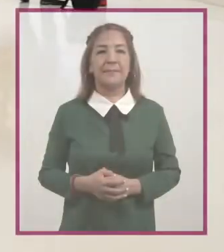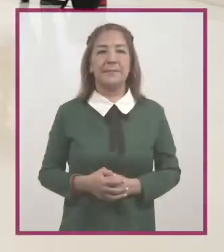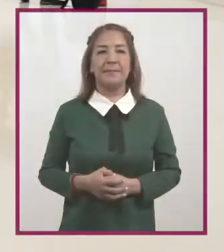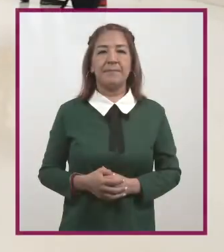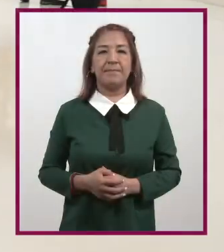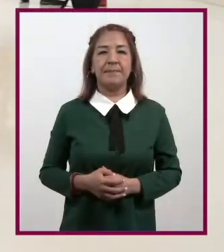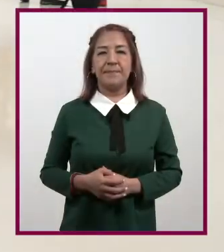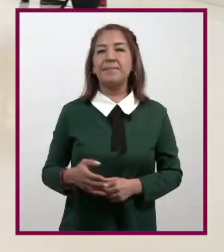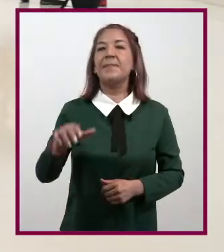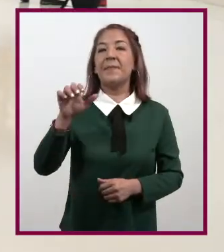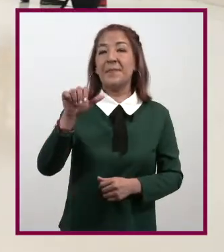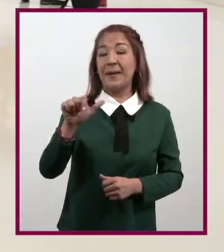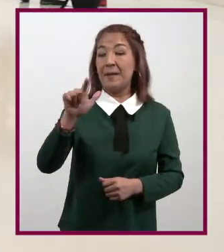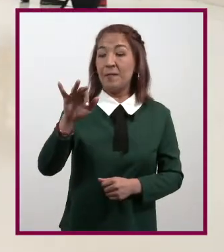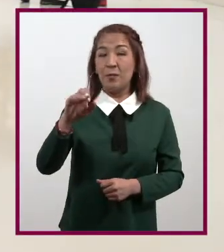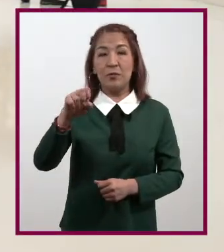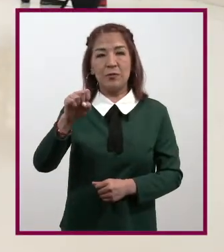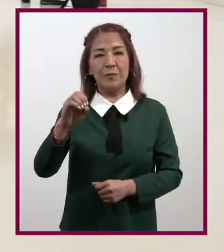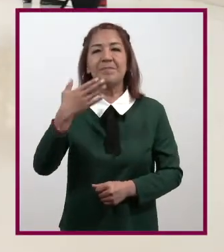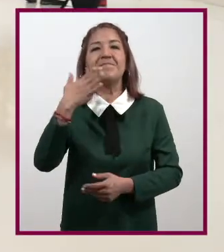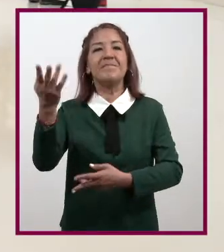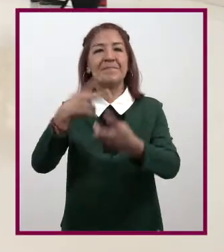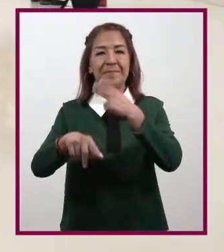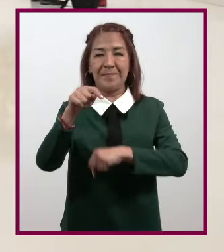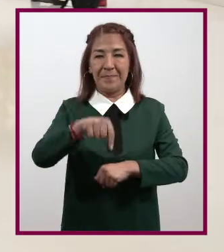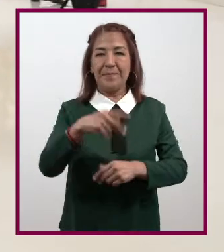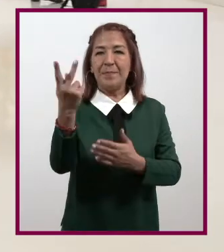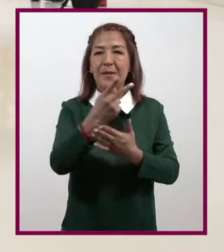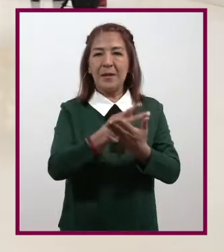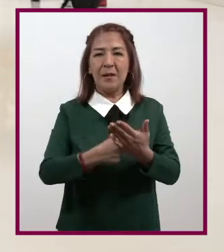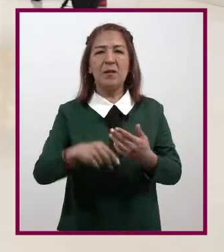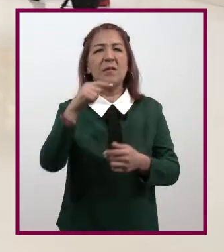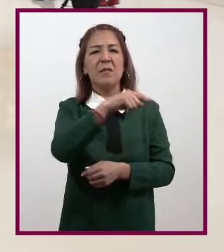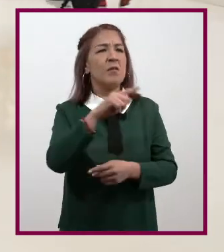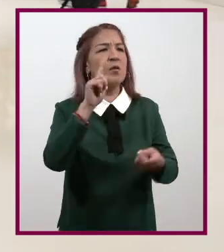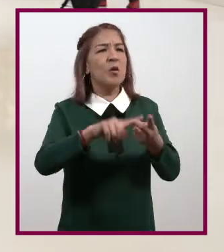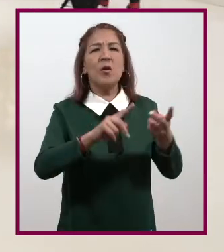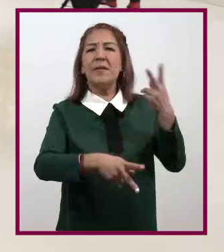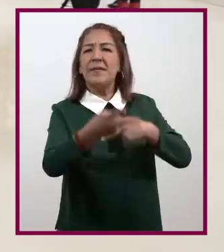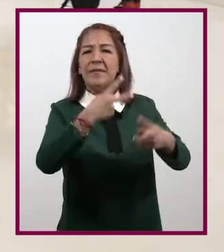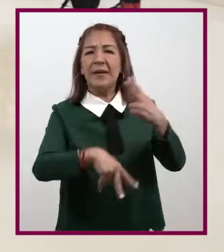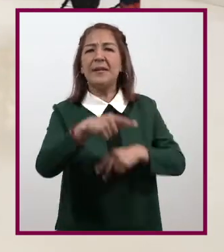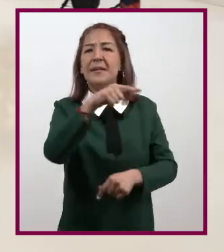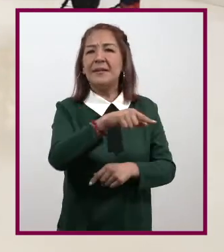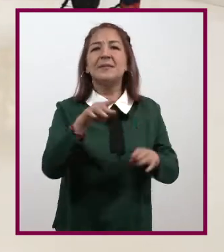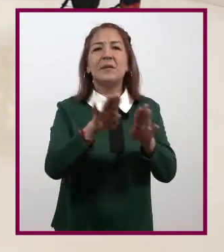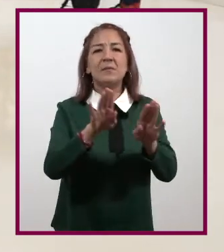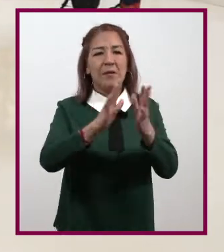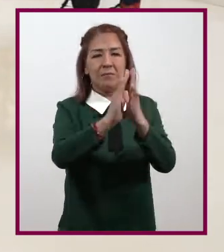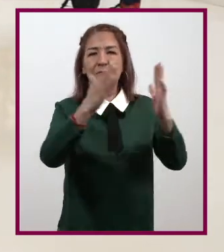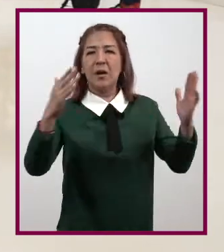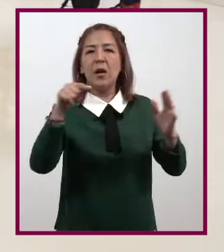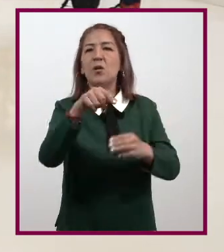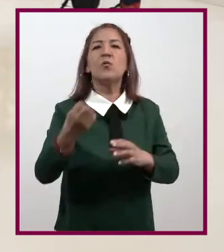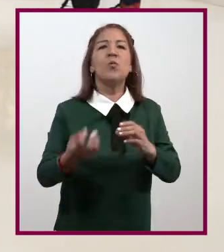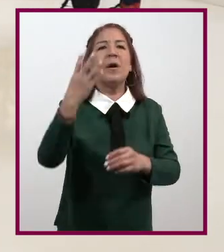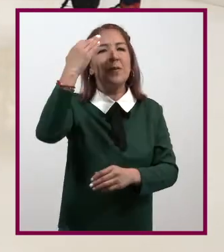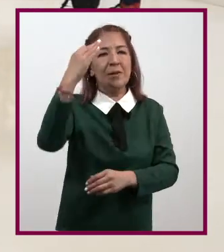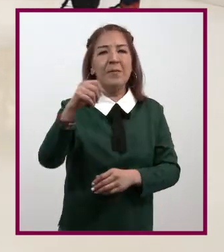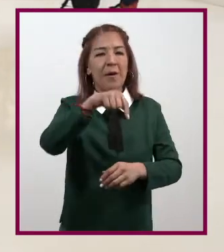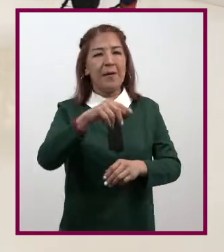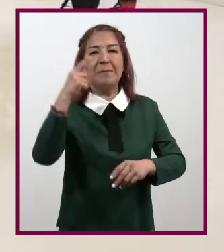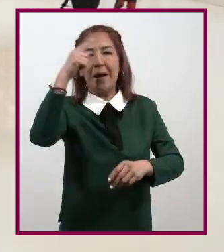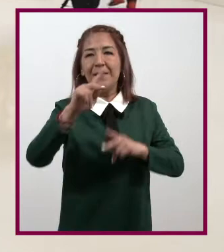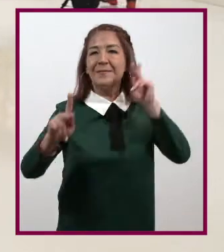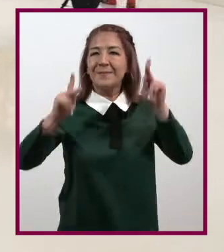Alfonso, bienvenido al programa. ¿Nos podrías decir cuál es la procedencia de este biombo? ¿Hace cuánto forma parte de la colección del Museo Soumaya y